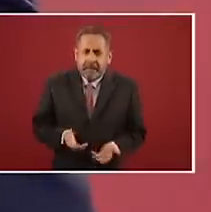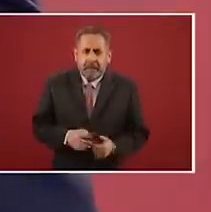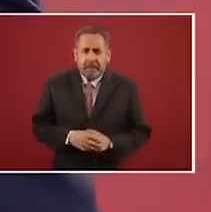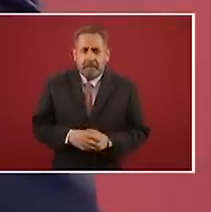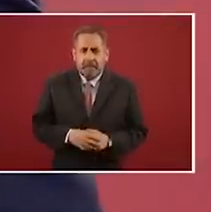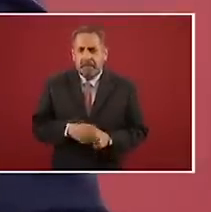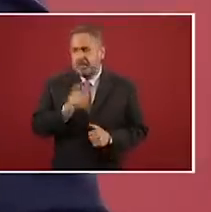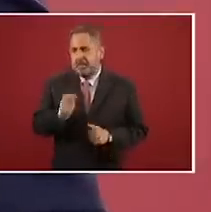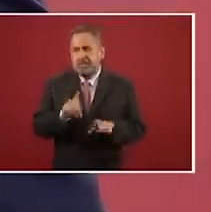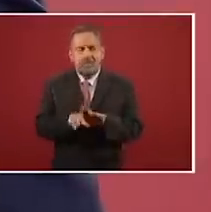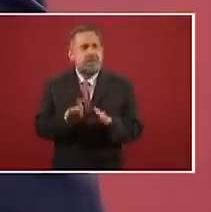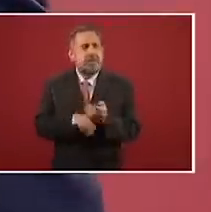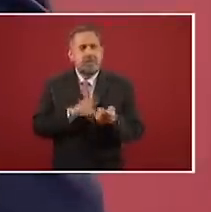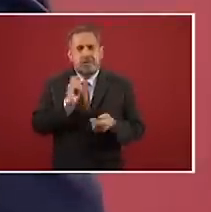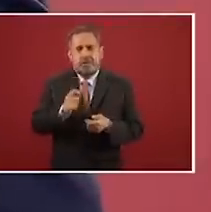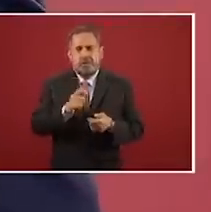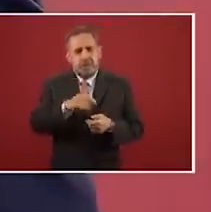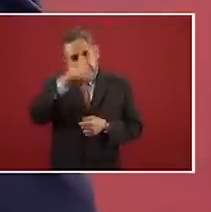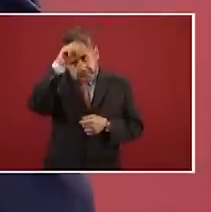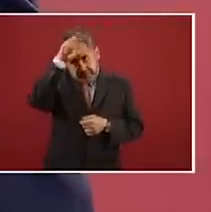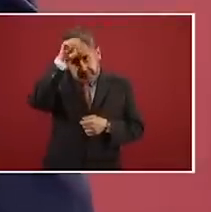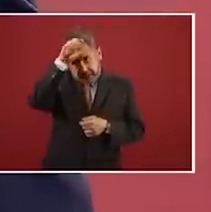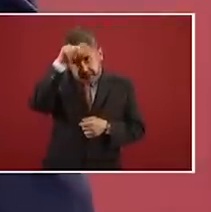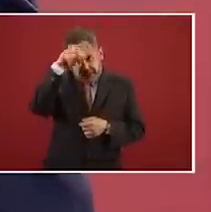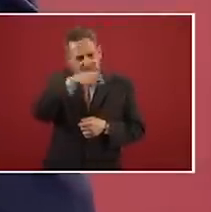Es como el caso de la minería.